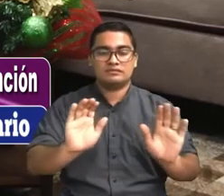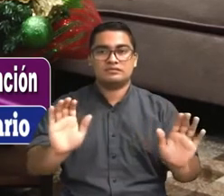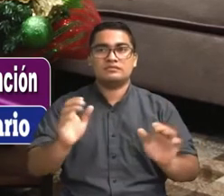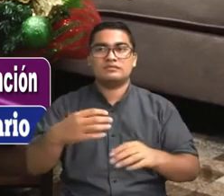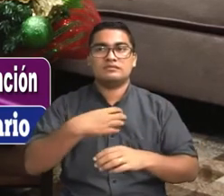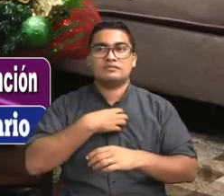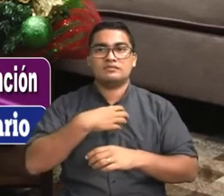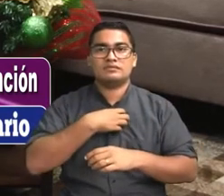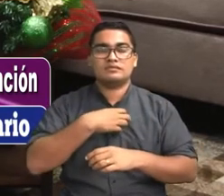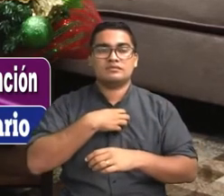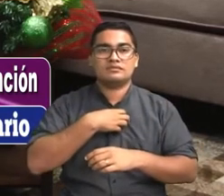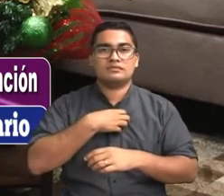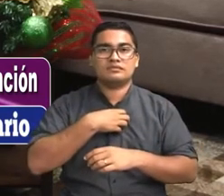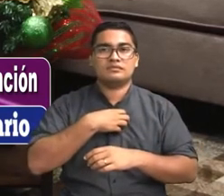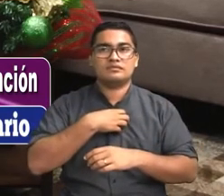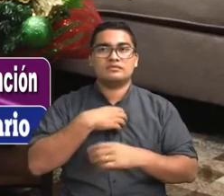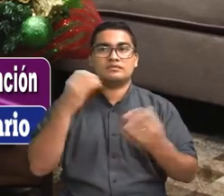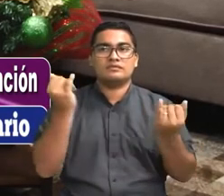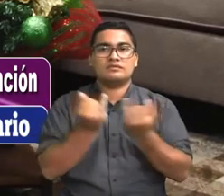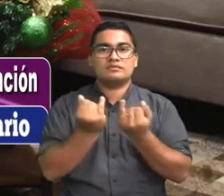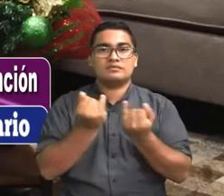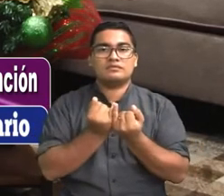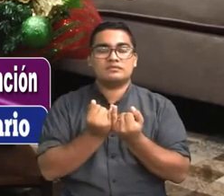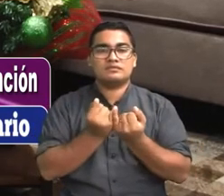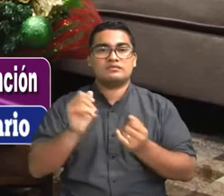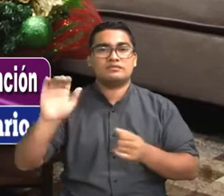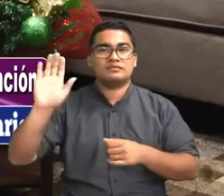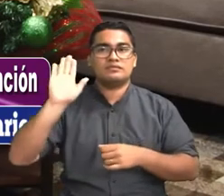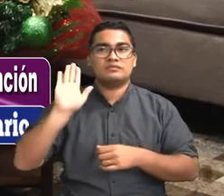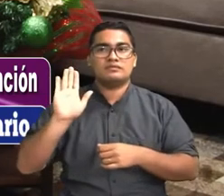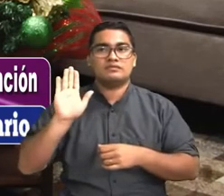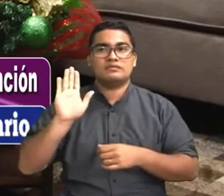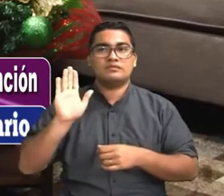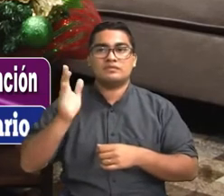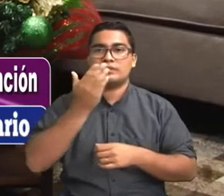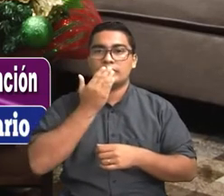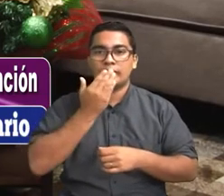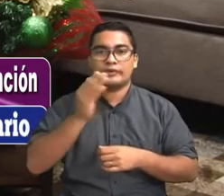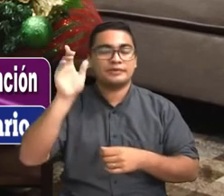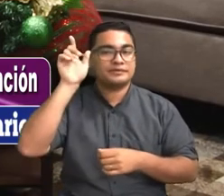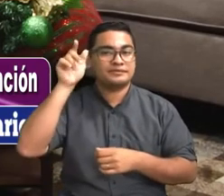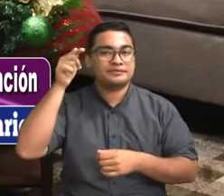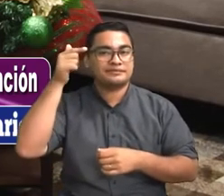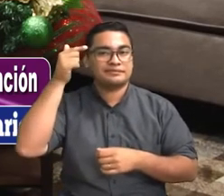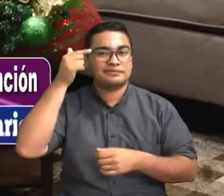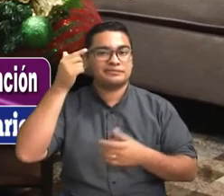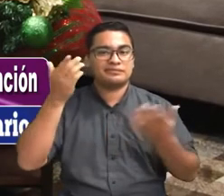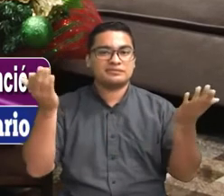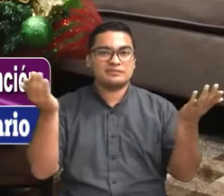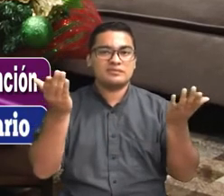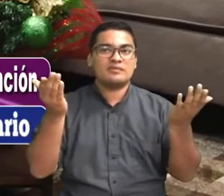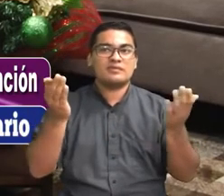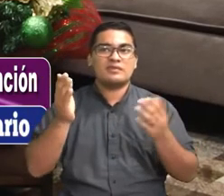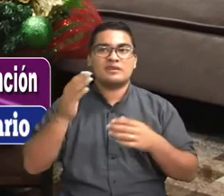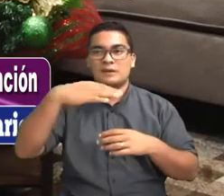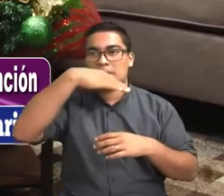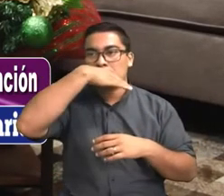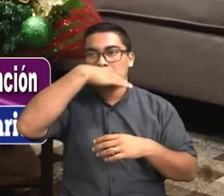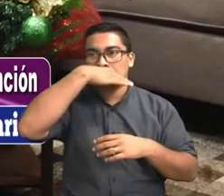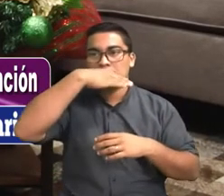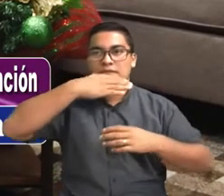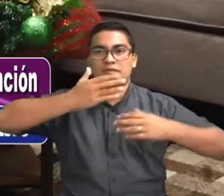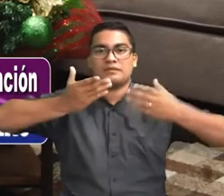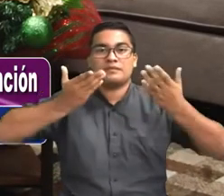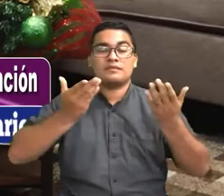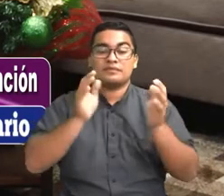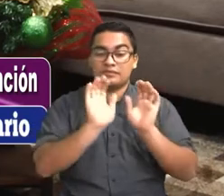merece, ¿verdad? Y que es parte del compromiso que tiene nuestro buen gobierno, que tiene el Frente Sandinista para con